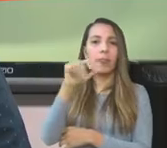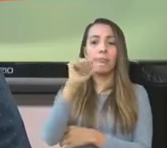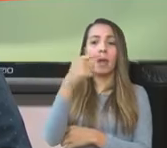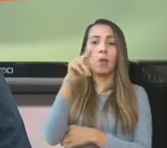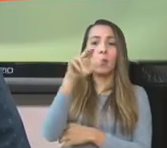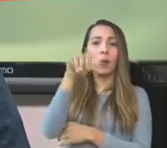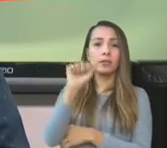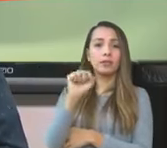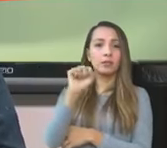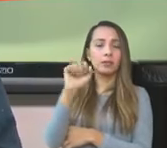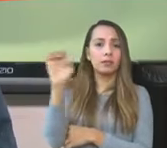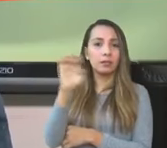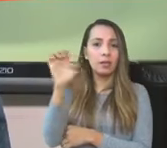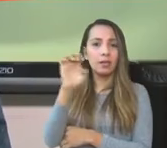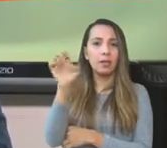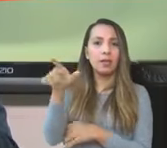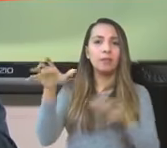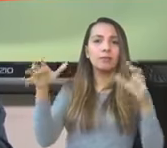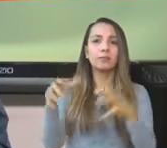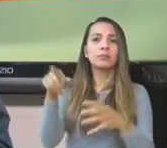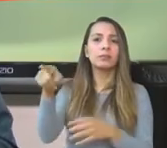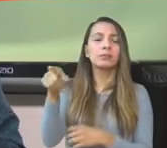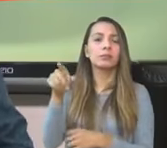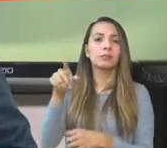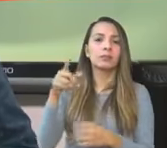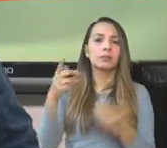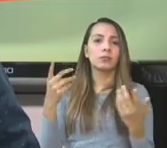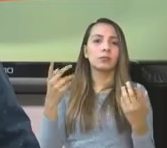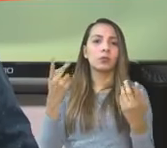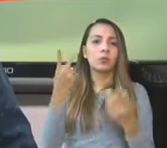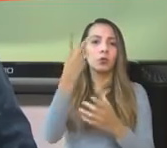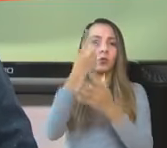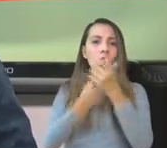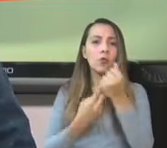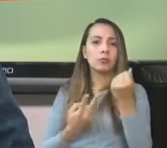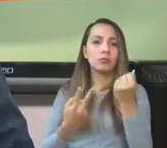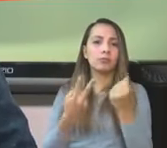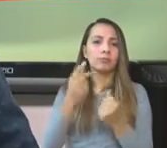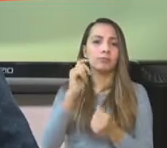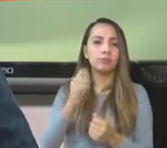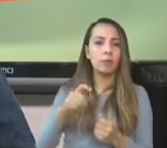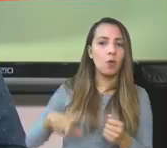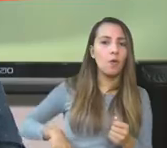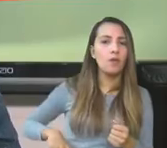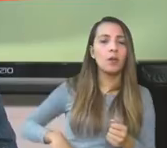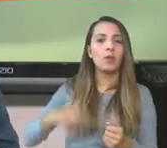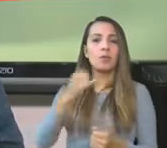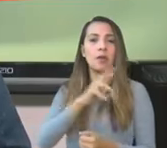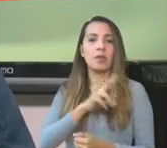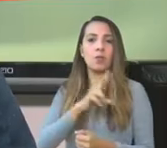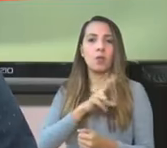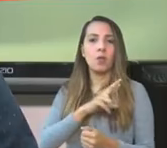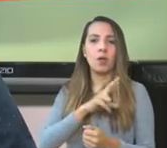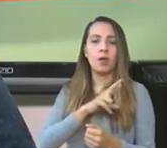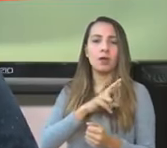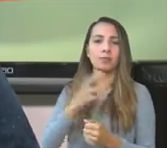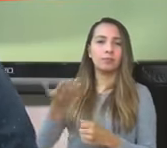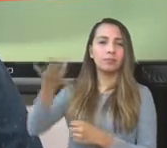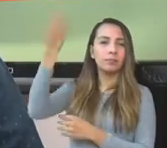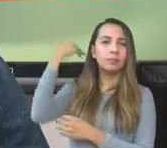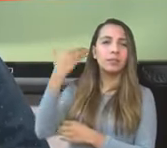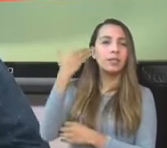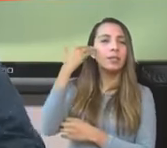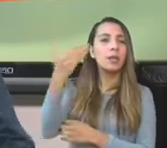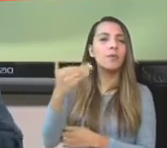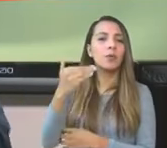una asociación pública-privada, una inversión en donde el gobierno del estado, en el tiempo del exgobernador José Guadalupe Osuna